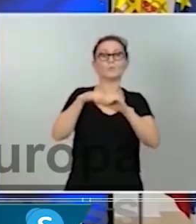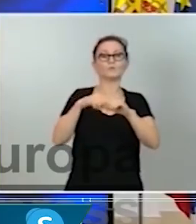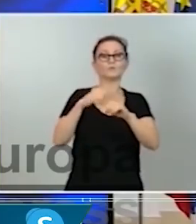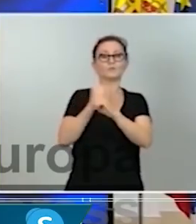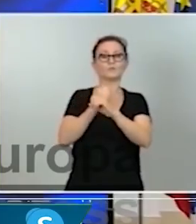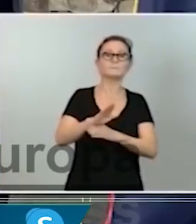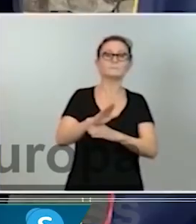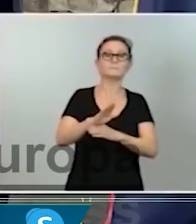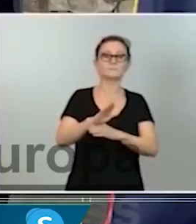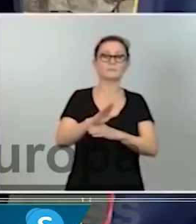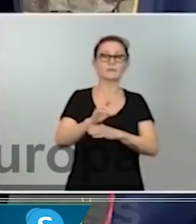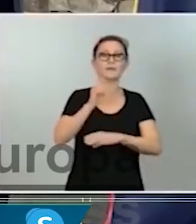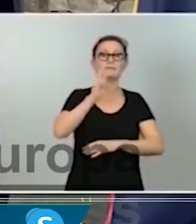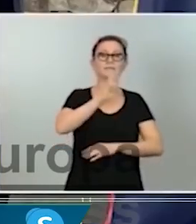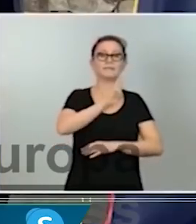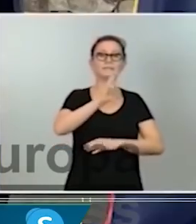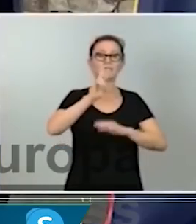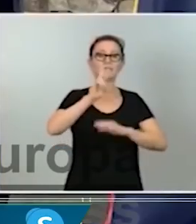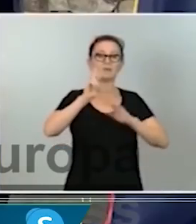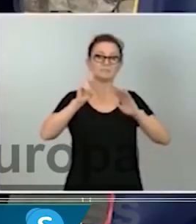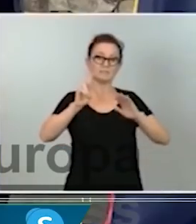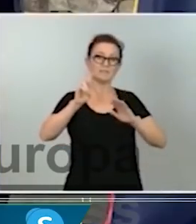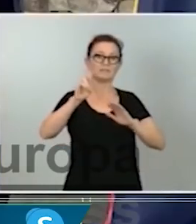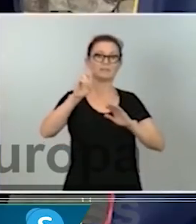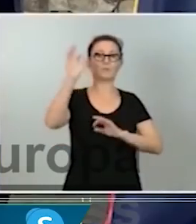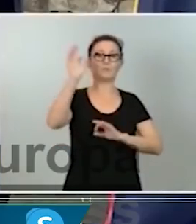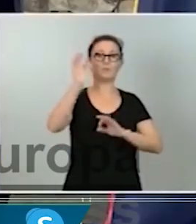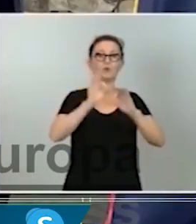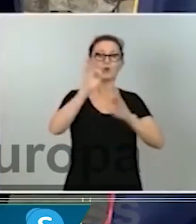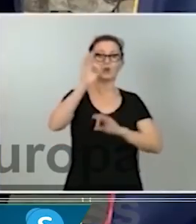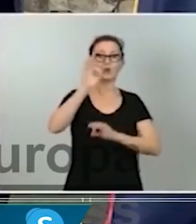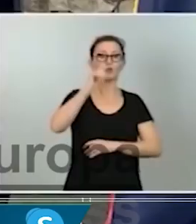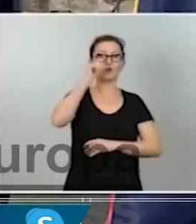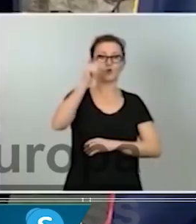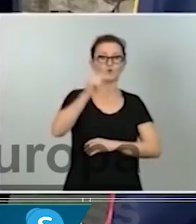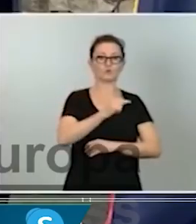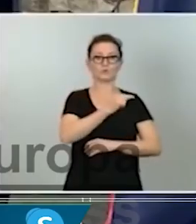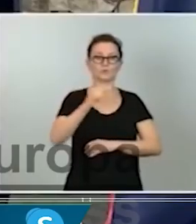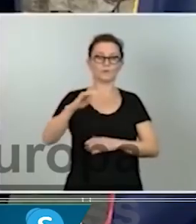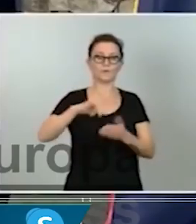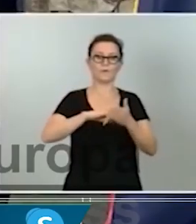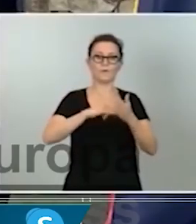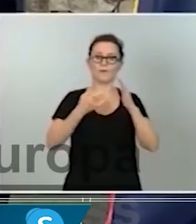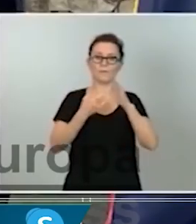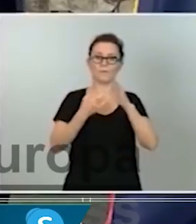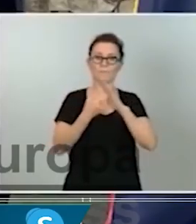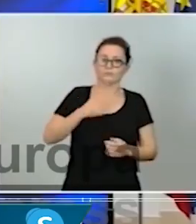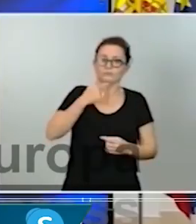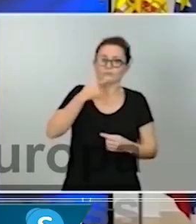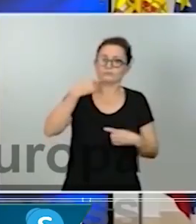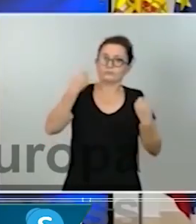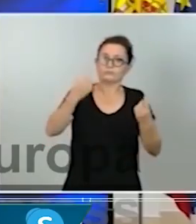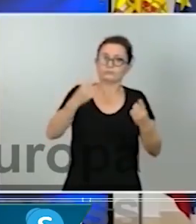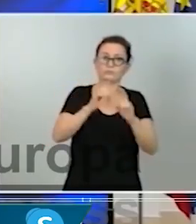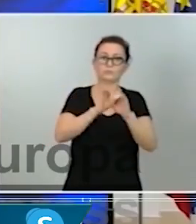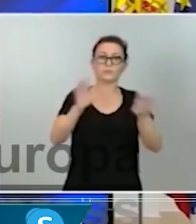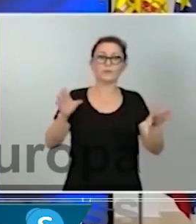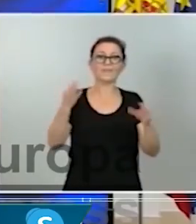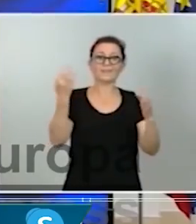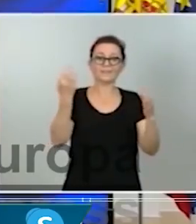estimaciones que ha presentado el gobierno desde antes de la pandemia siempre se ha equivocado en ser